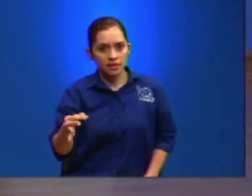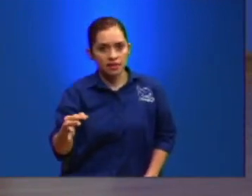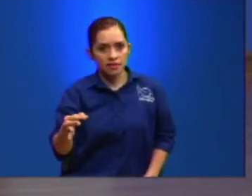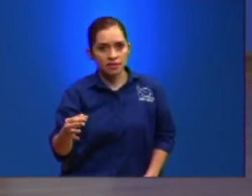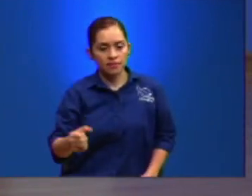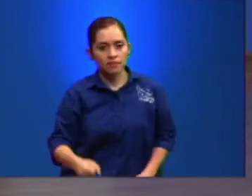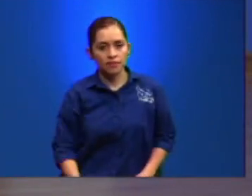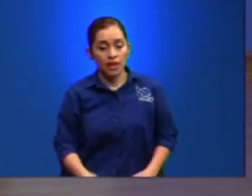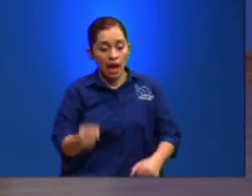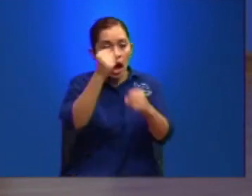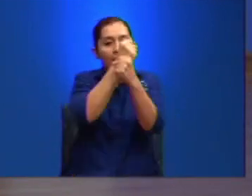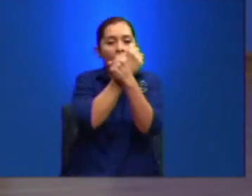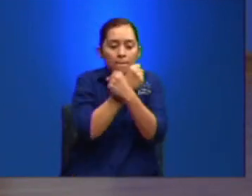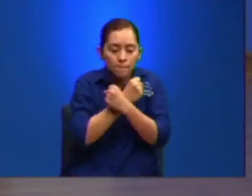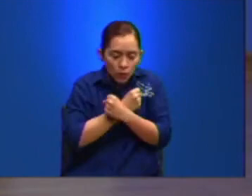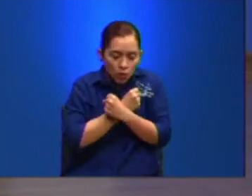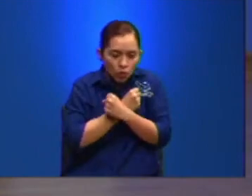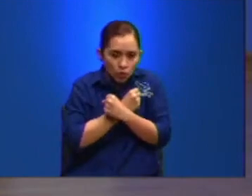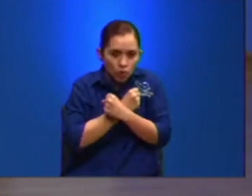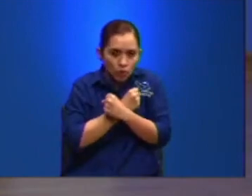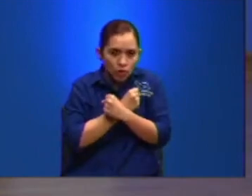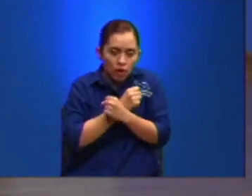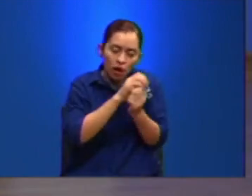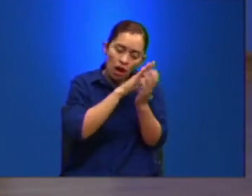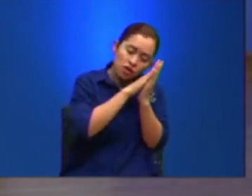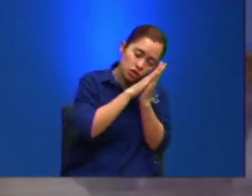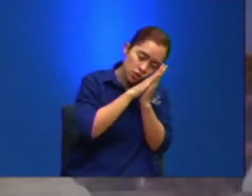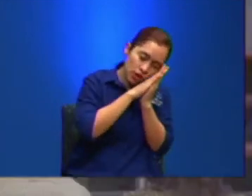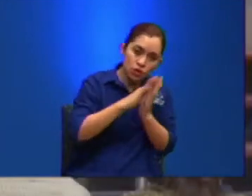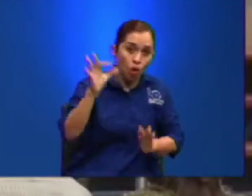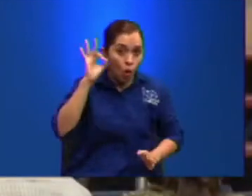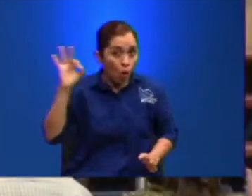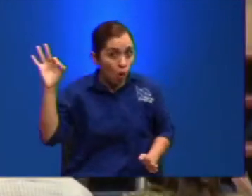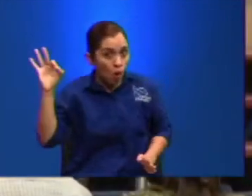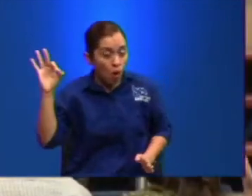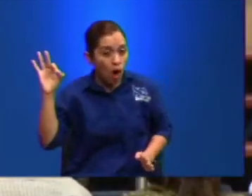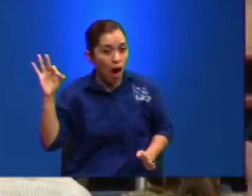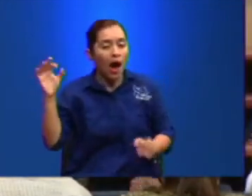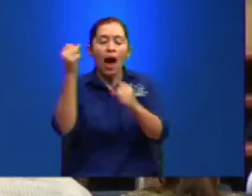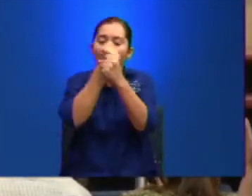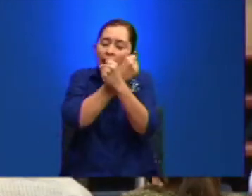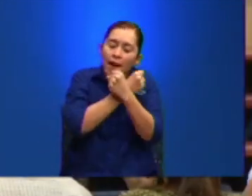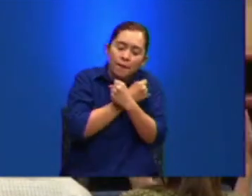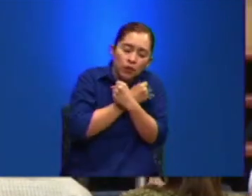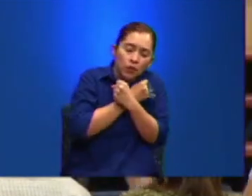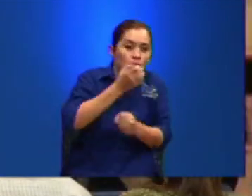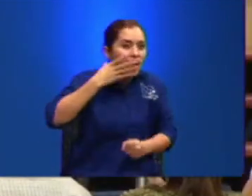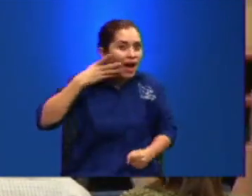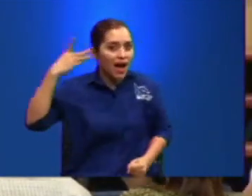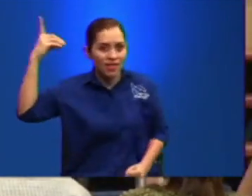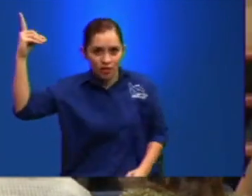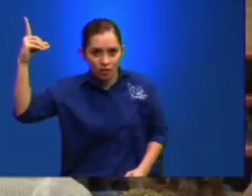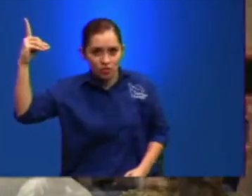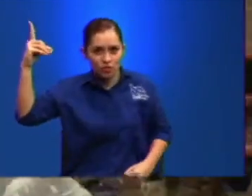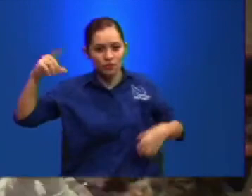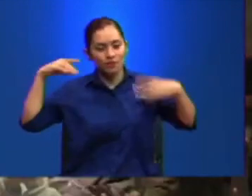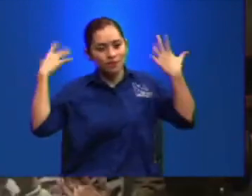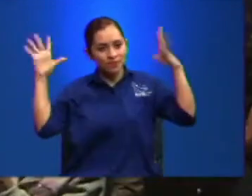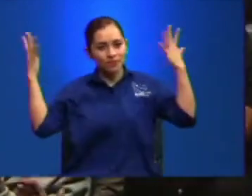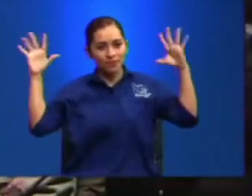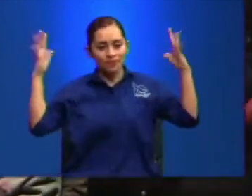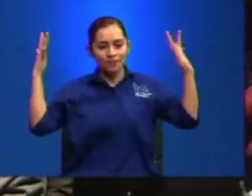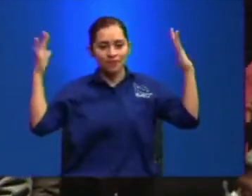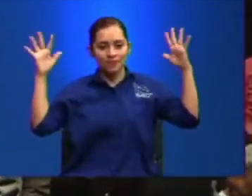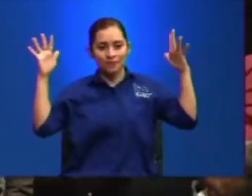adiós y entonces después de darle el aplauso al señor después